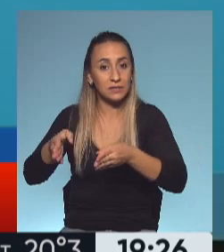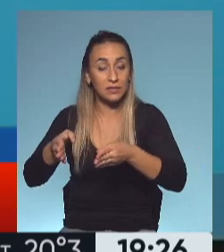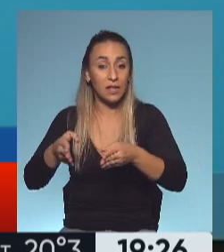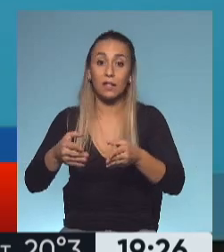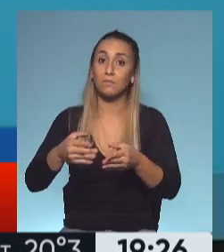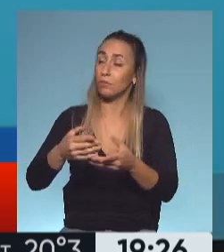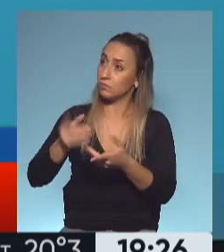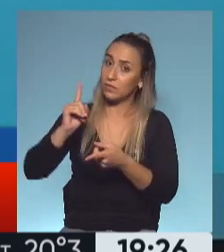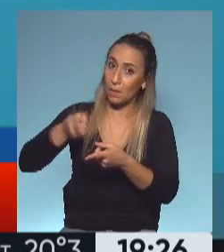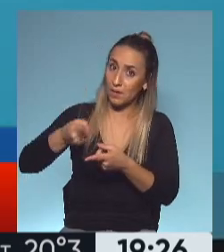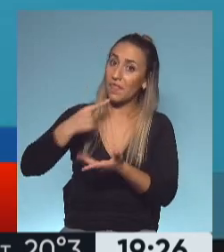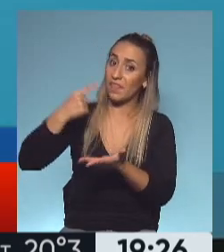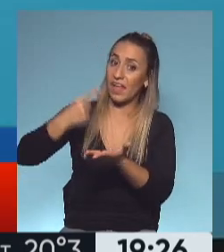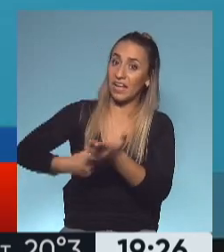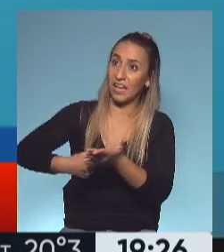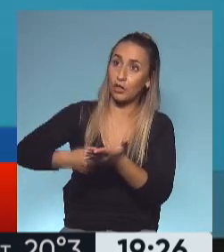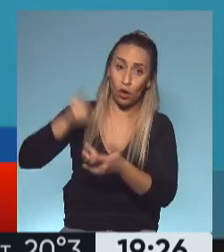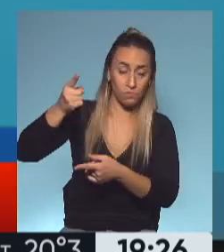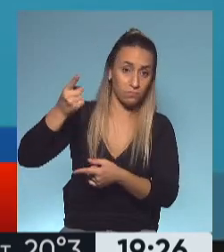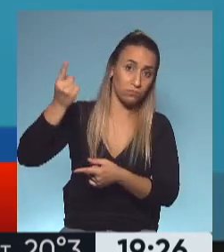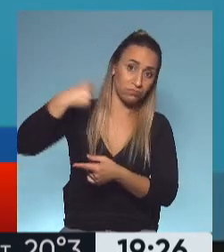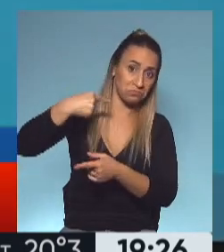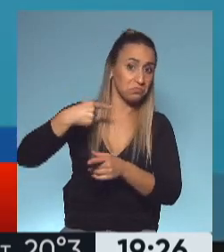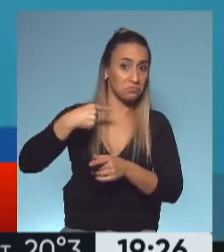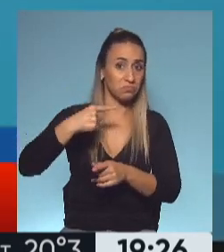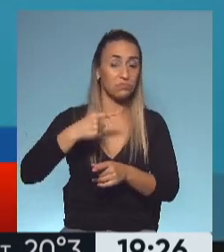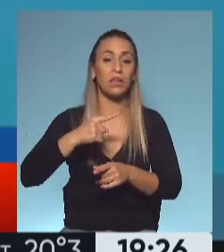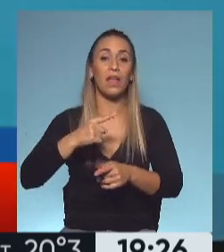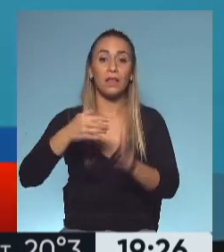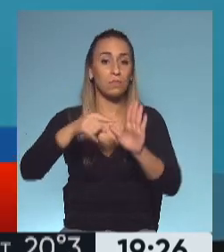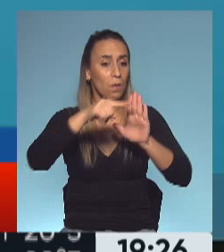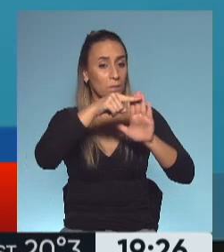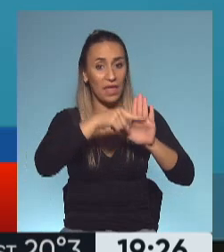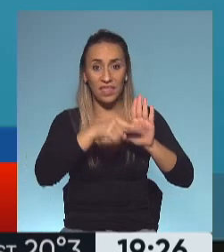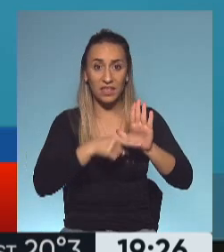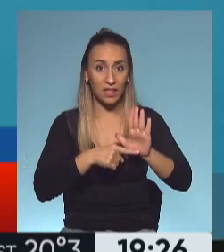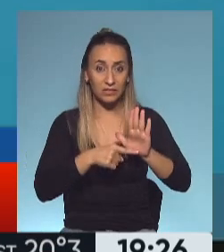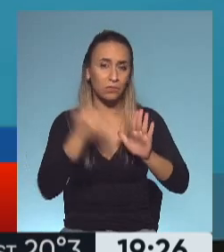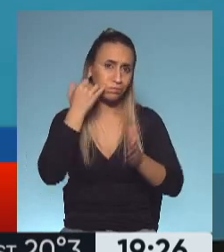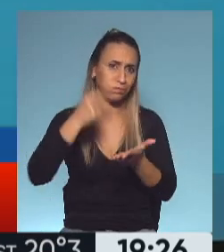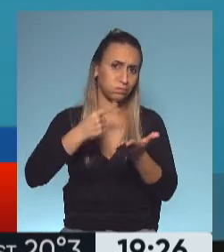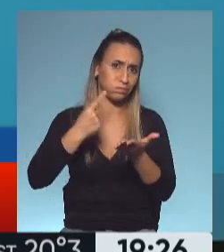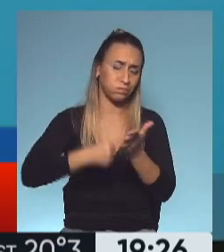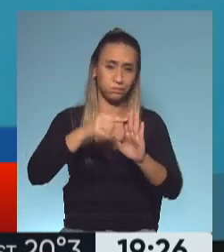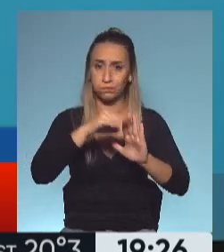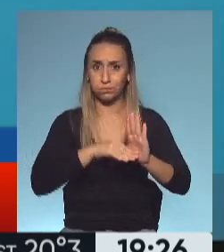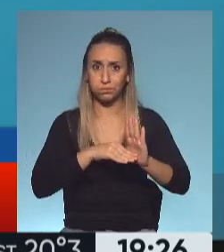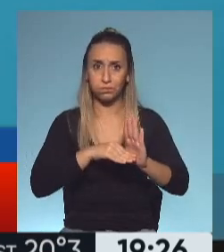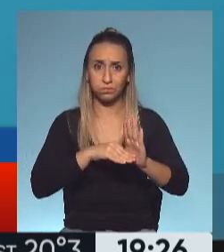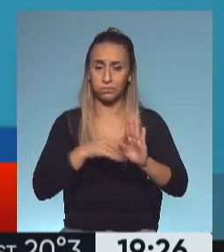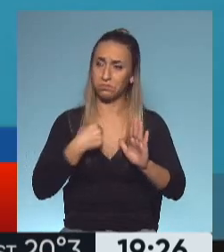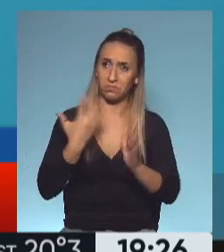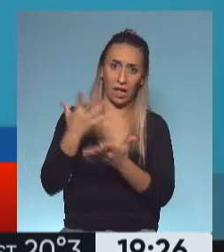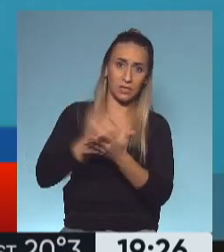el decreto y en las regiones determinadas, las medidas que se han establecido. Lo que tengo